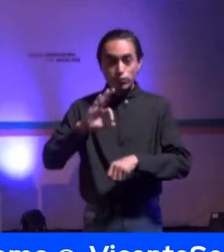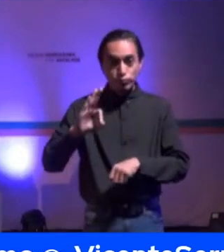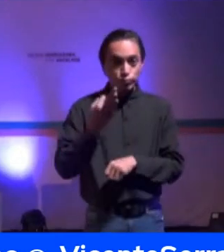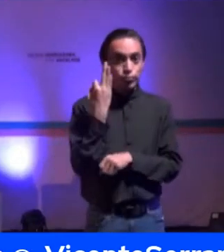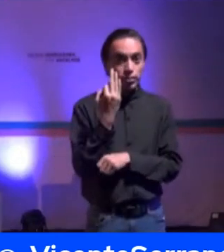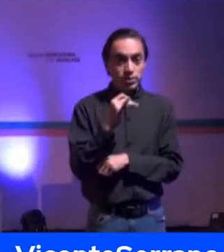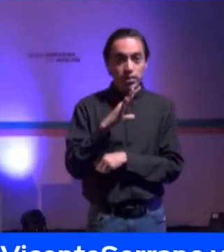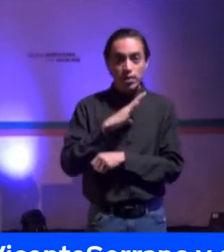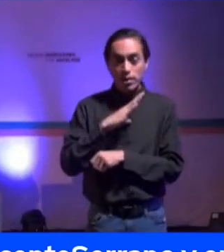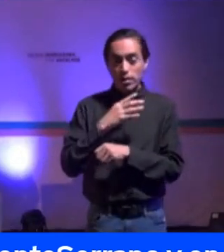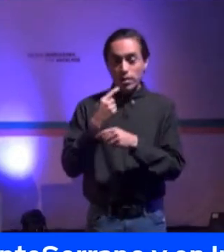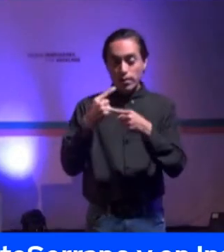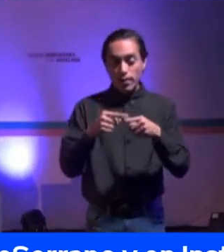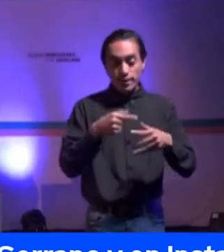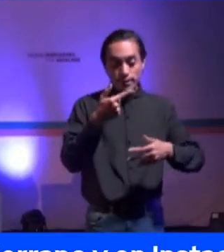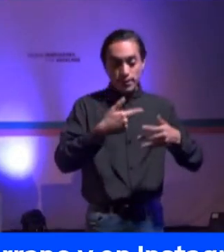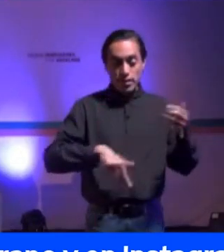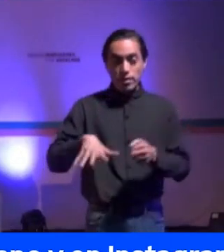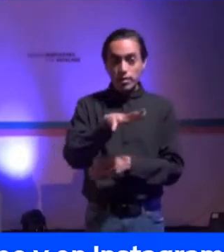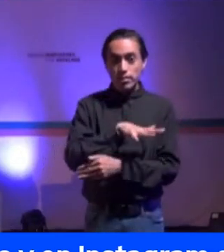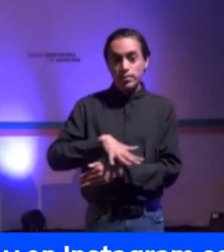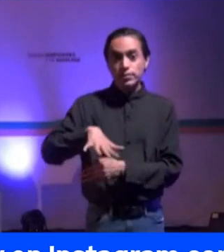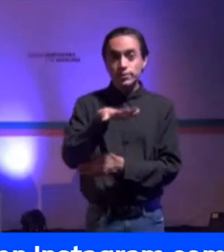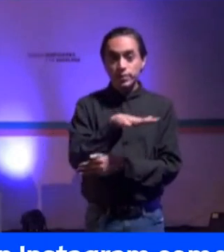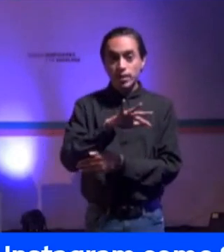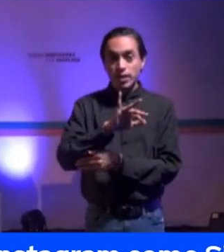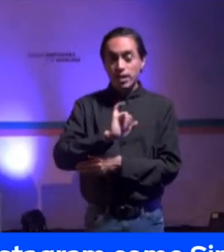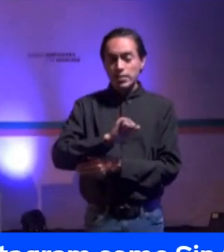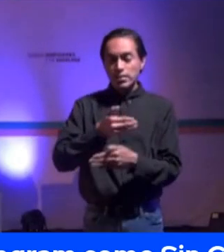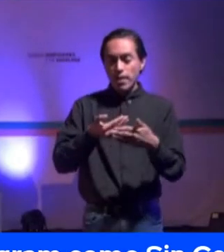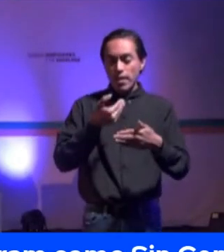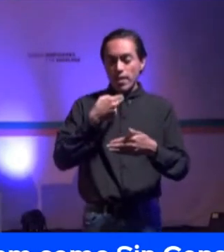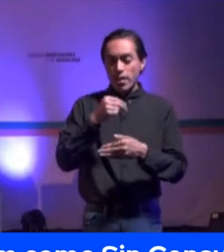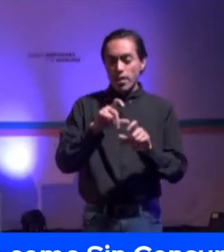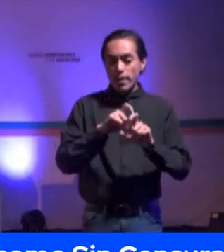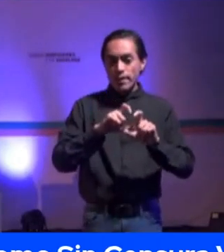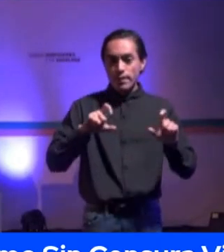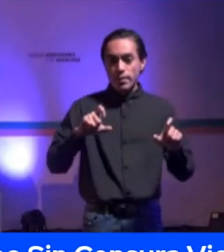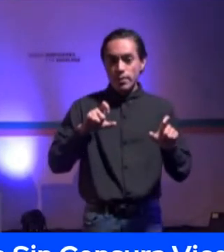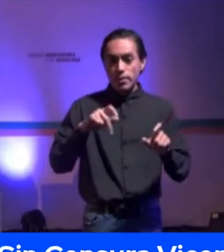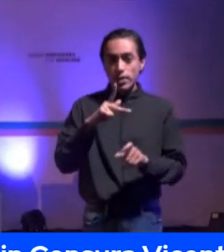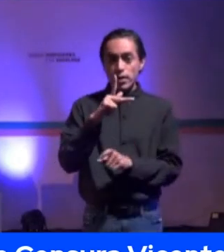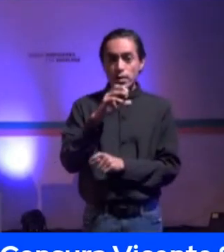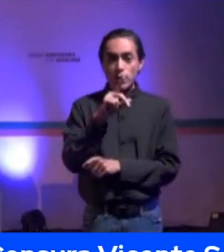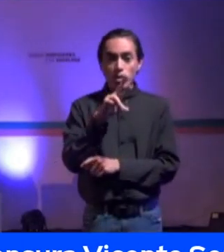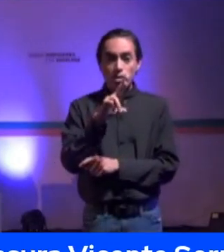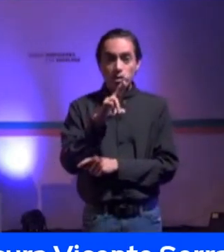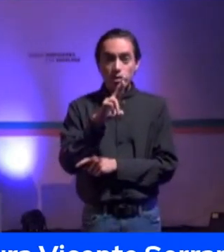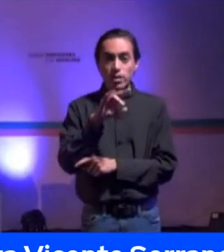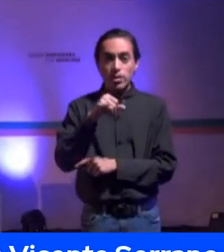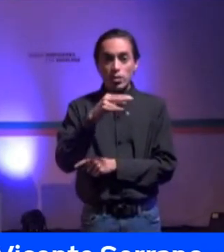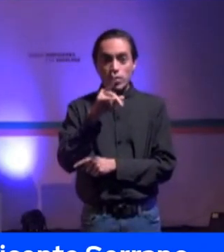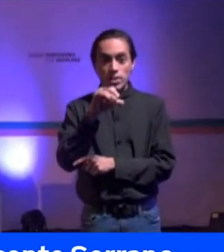federales, involucra a toda un área que se llamaba el Poder Judicial de lo Familiar.